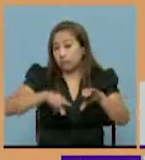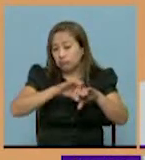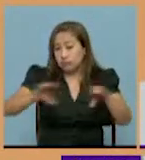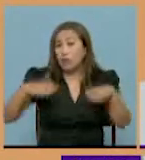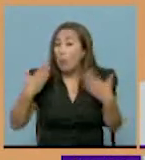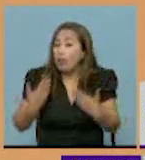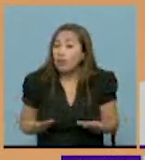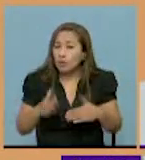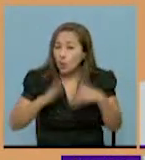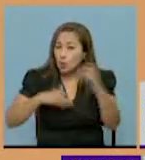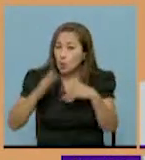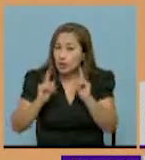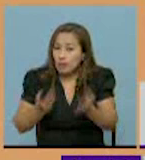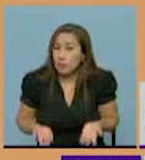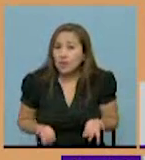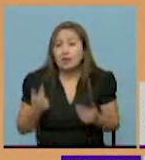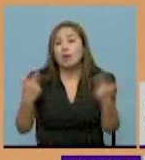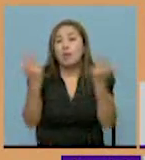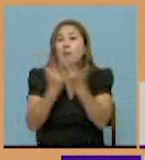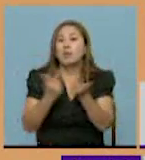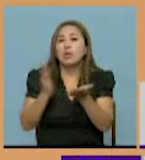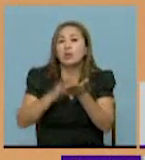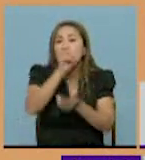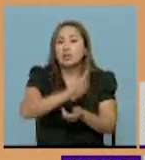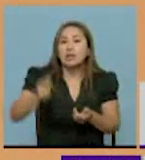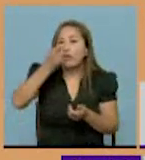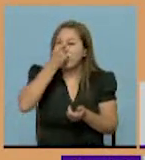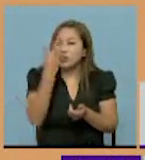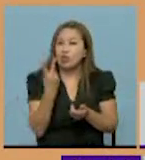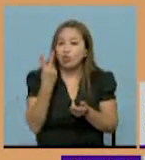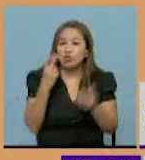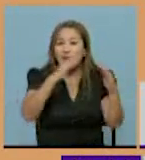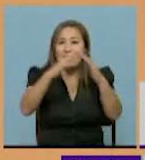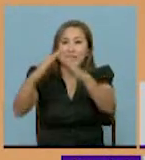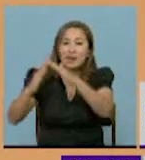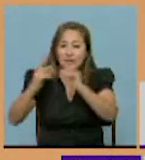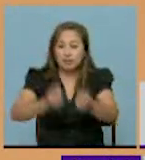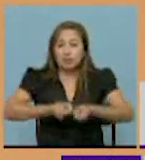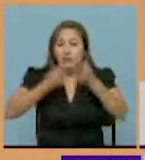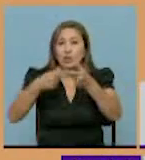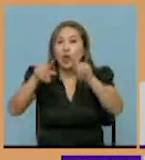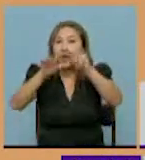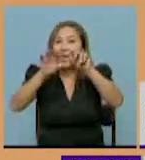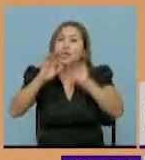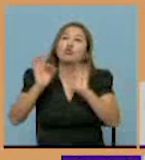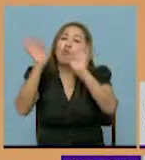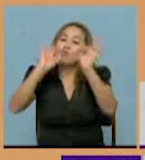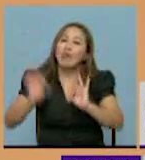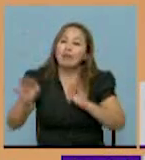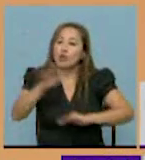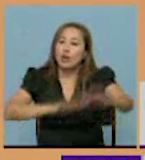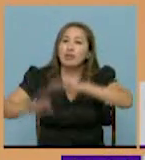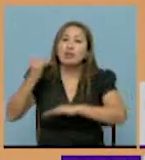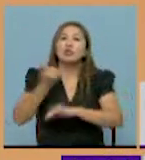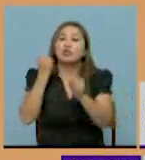factibilidad para eso. Bueno, estamos hablando ahora de 122 lotes que se han generado en un plan de ordenamiento que estamos trabajando en